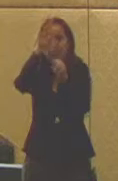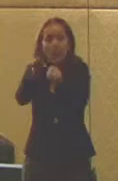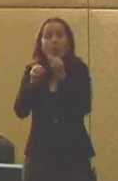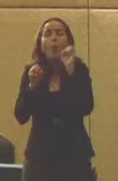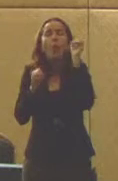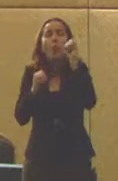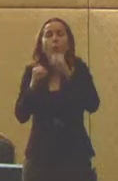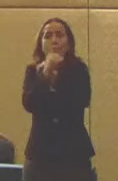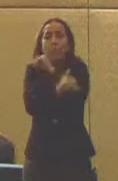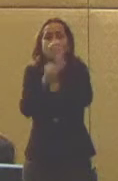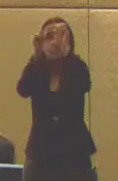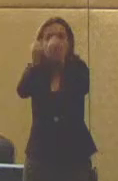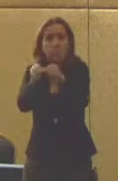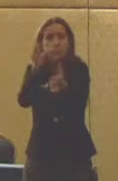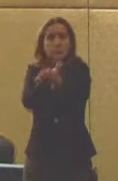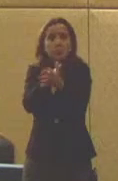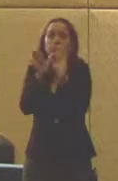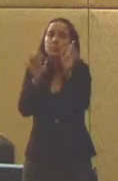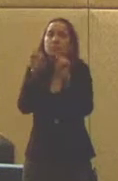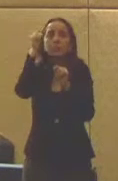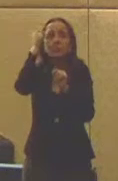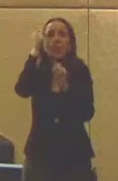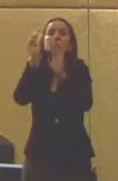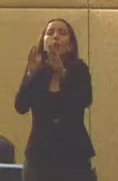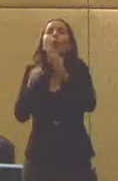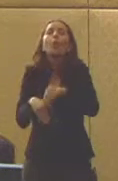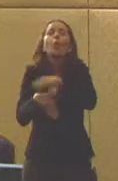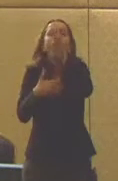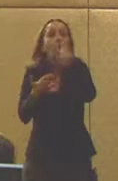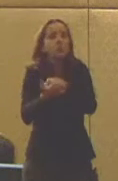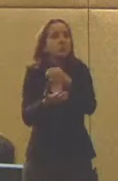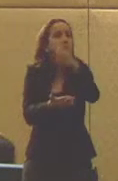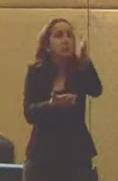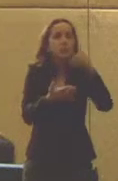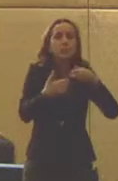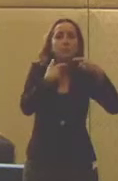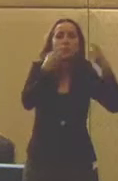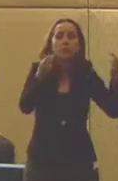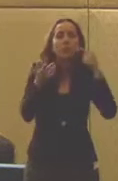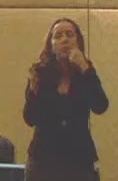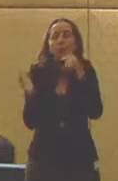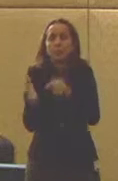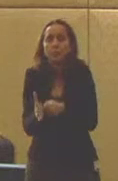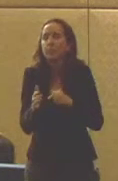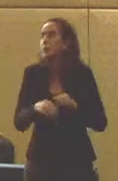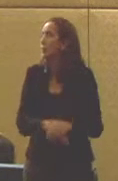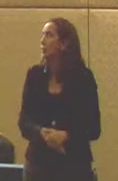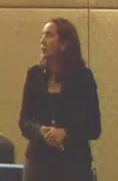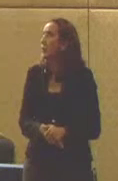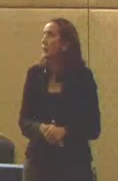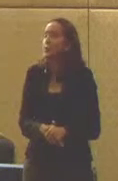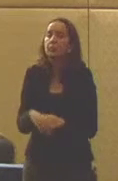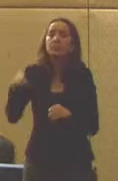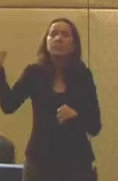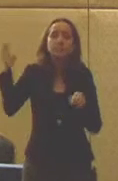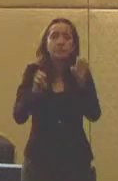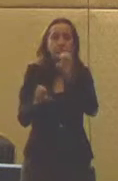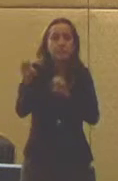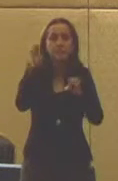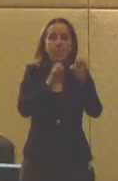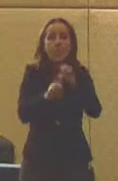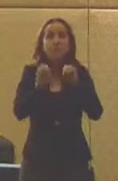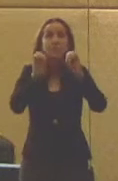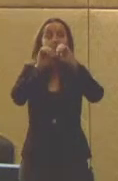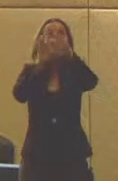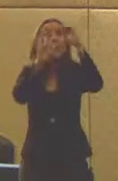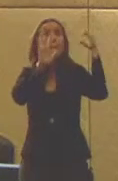instrumentos que de alguna manera nos van a llevar a incorporar la gestión de riesgo en la inversión pública. Por ejemplo, tenemos en la evaluación de impacto ambiental. Si